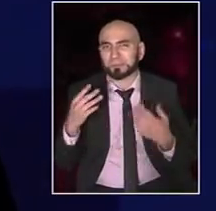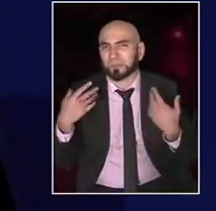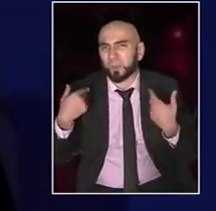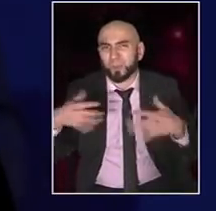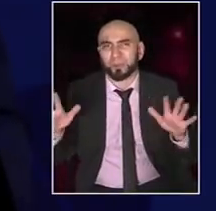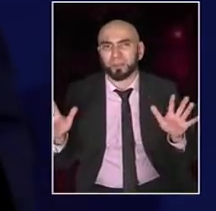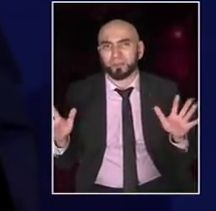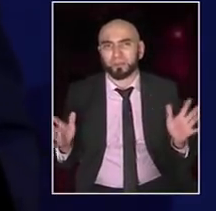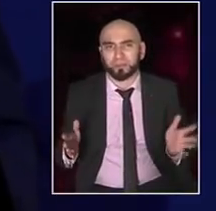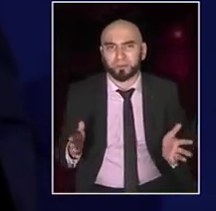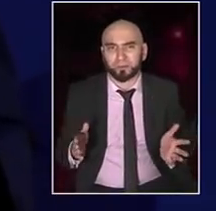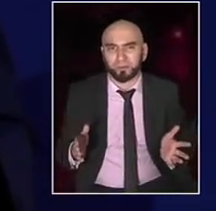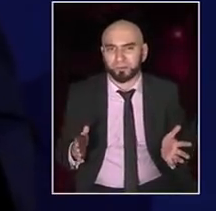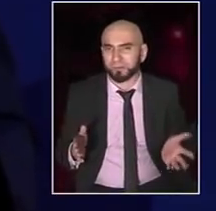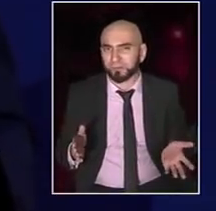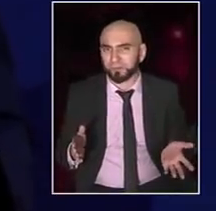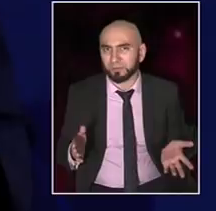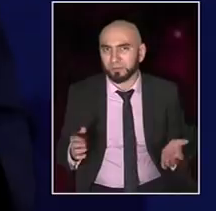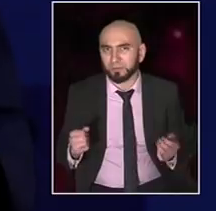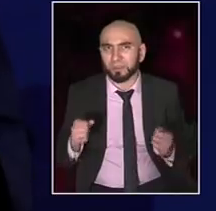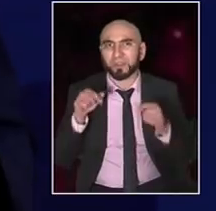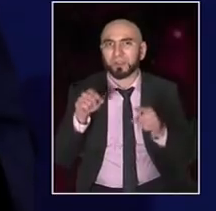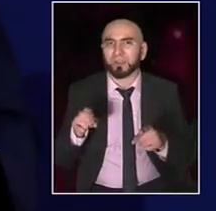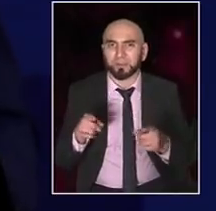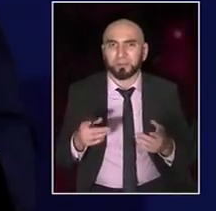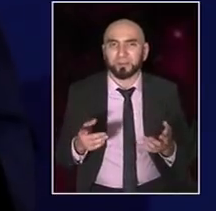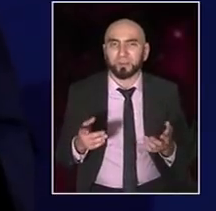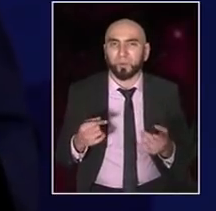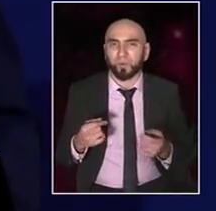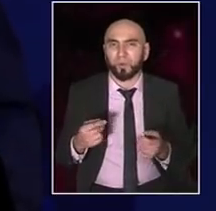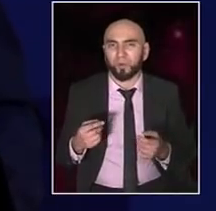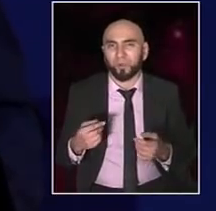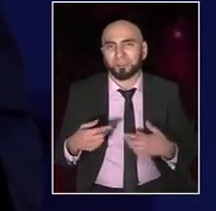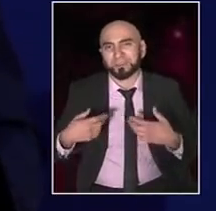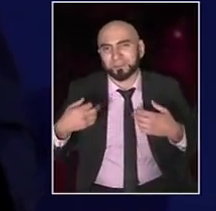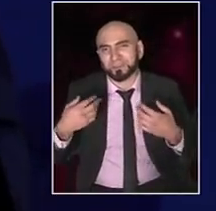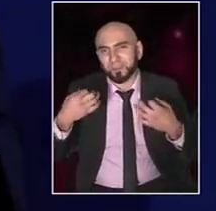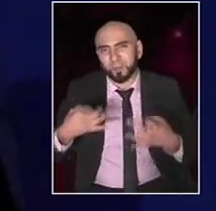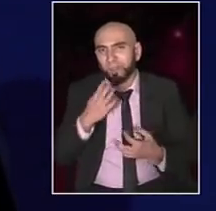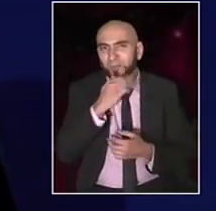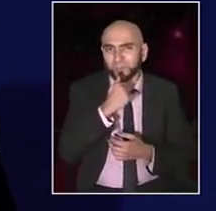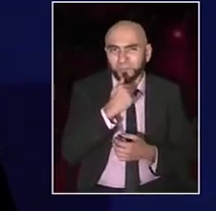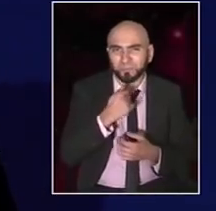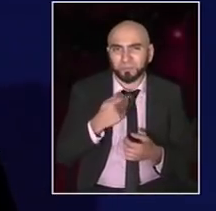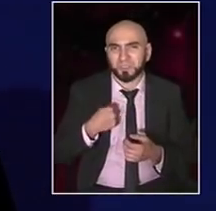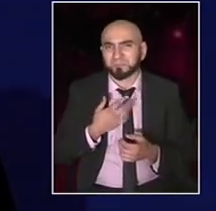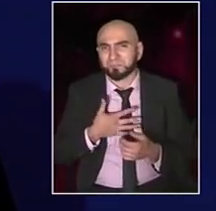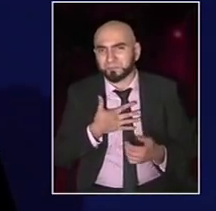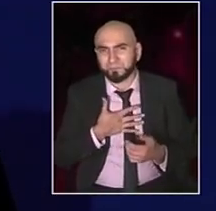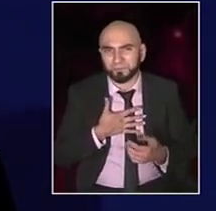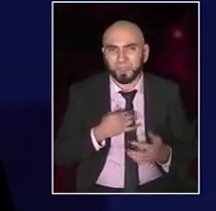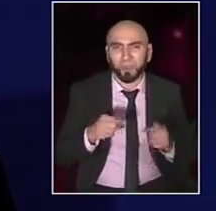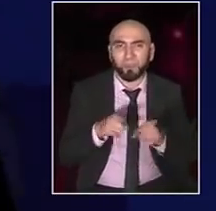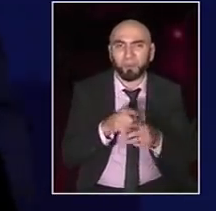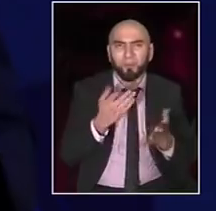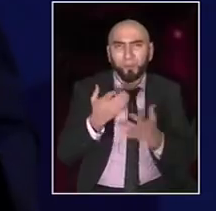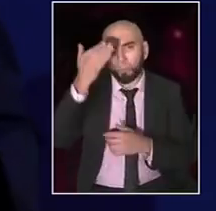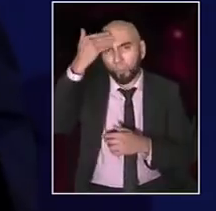a esa legítima ansiedad, esa legítima inseguridad, incertidumbre, son los populismos que